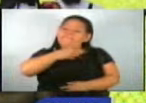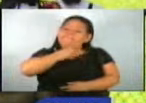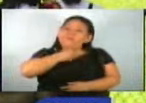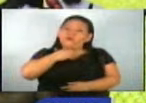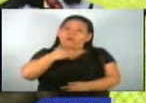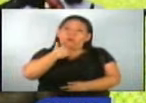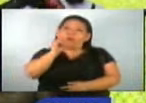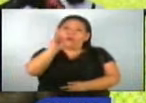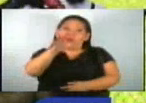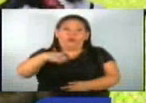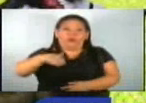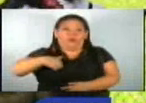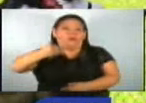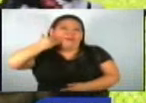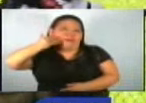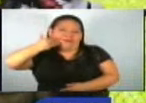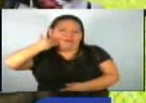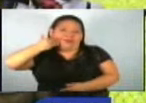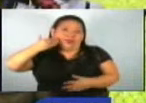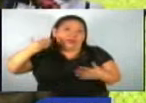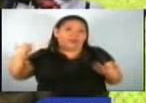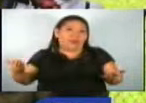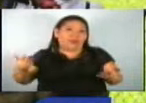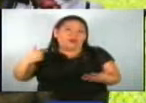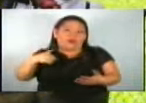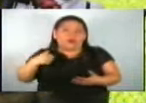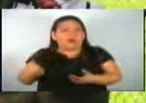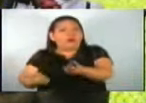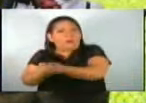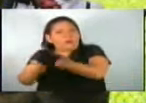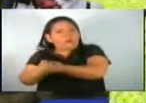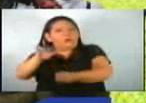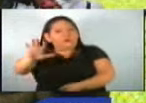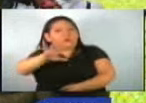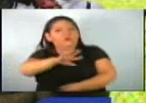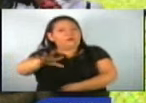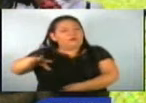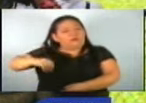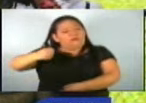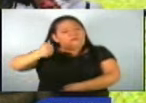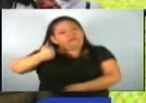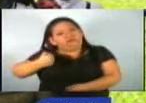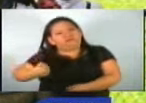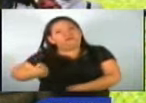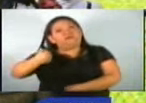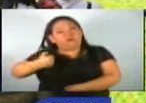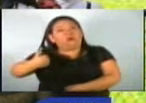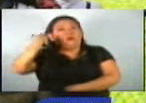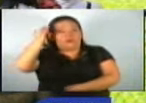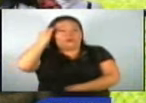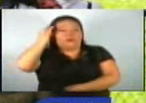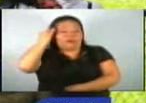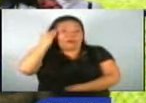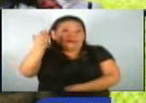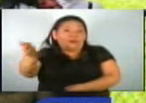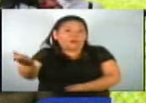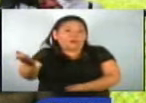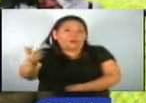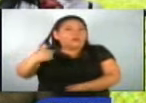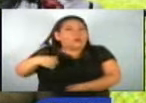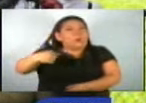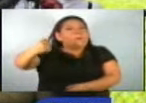le digo, como madre. Y yo me uno al dolor de la familia doliente, porque yo sé que no solo ellas, no, que me